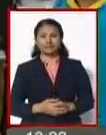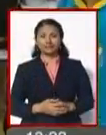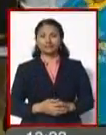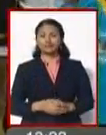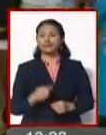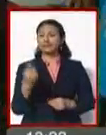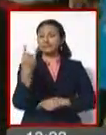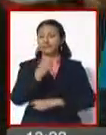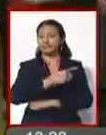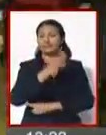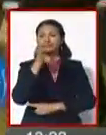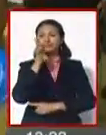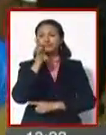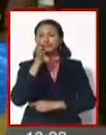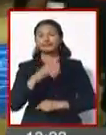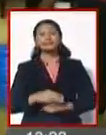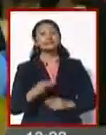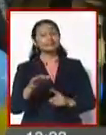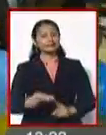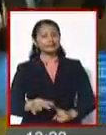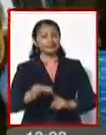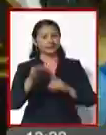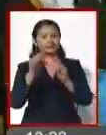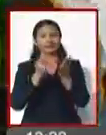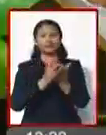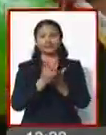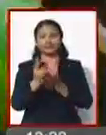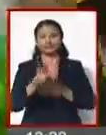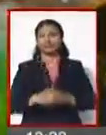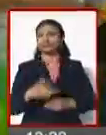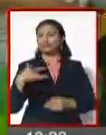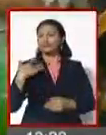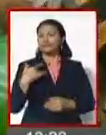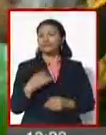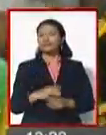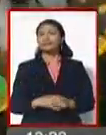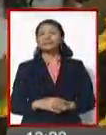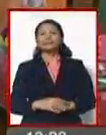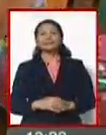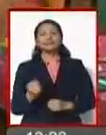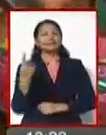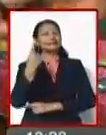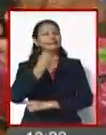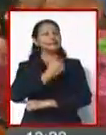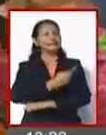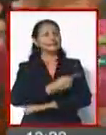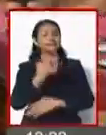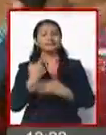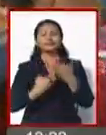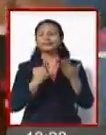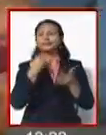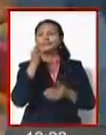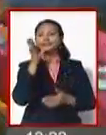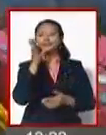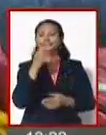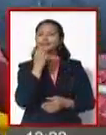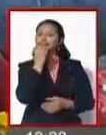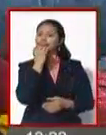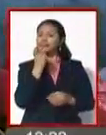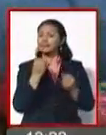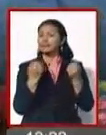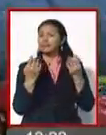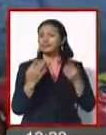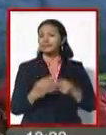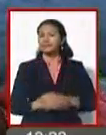el Día de las Madres, ¿no? Entonces, muy especial la verdad y me siento muy conmovida por este día. Lupito, ¿qué puedes decirle a tu mamá? ¿La quieres mucho?